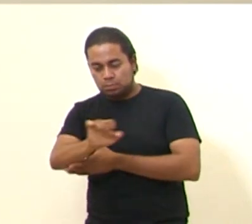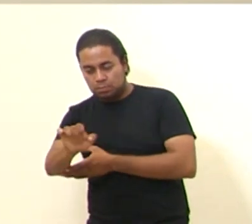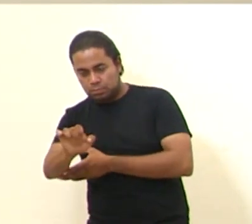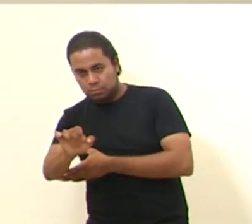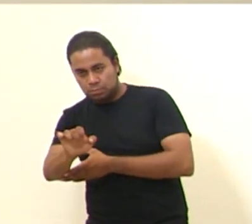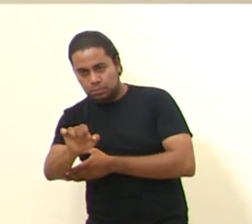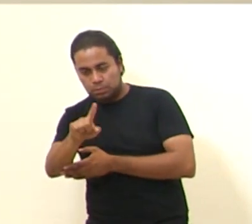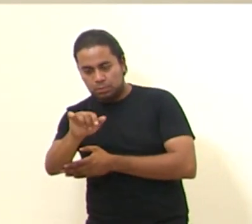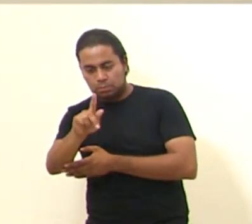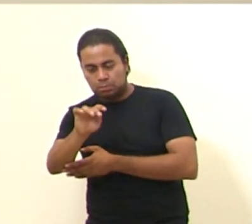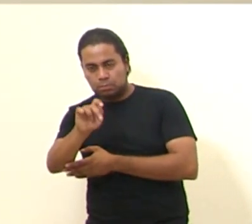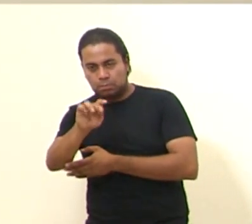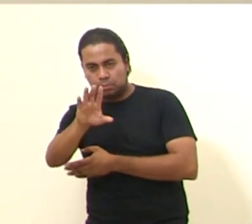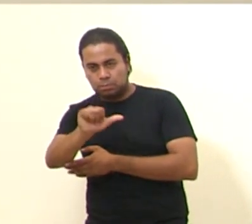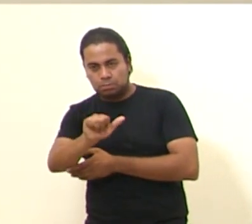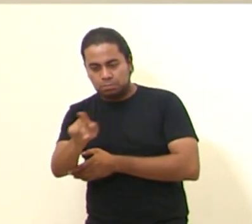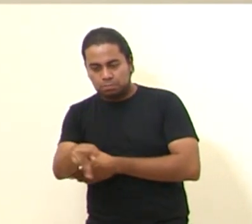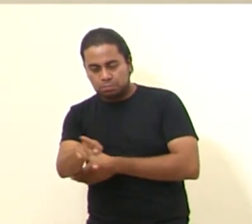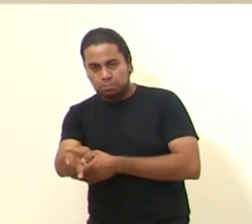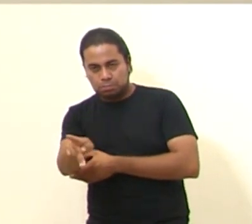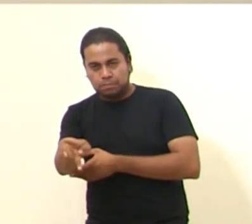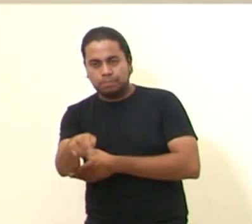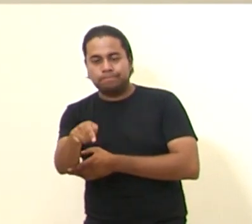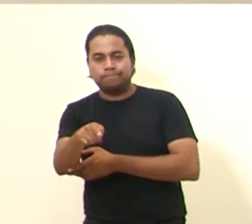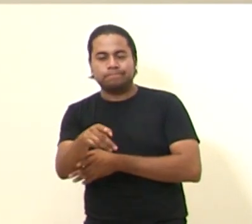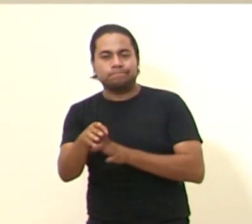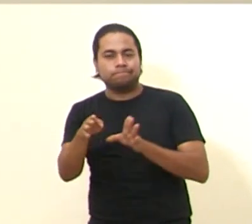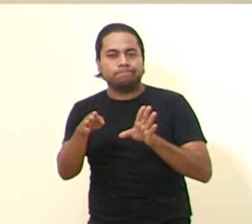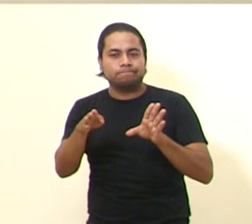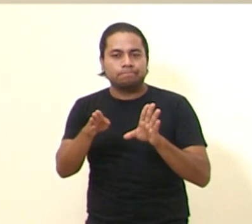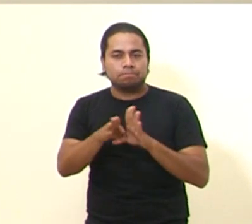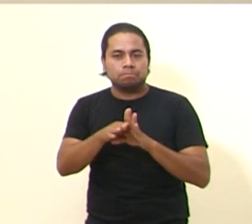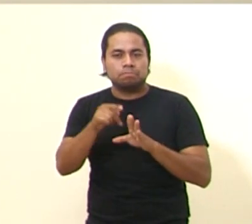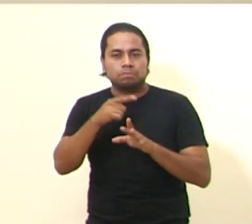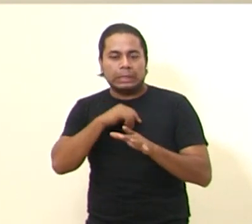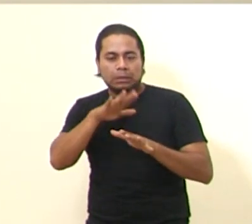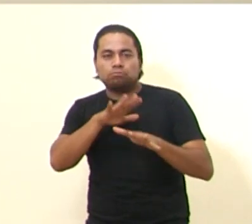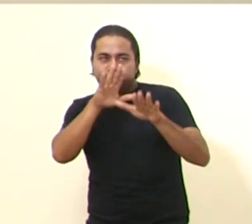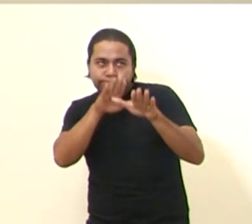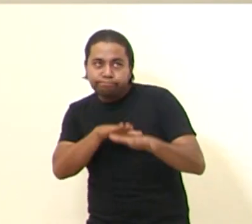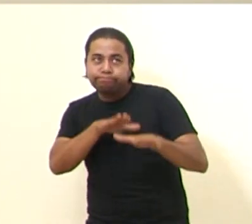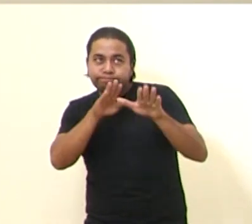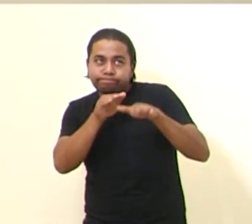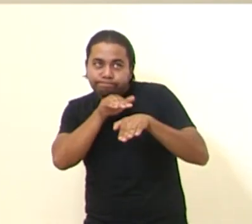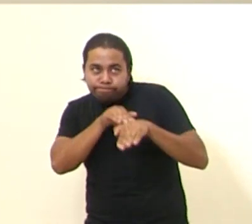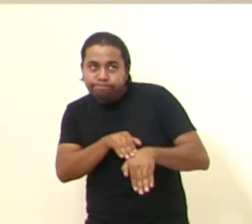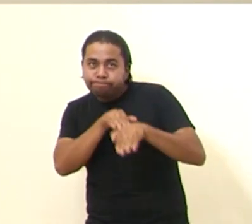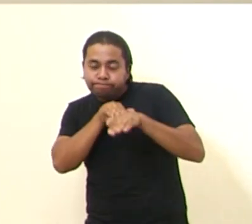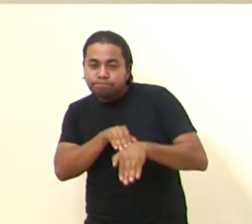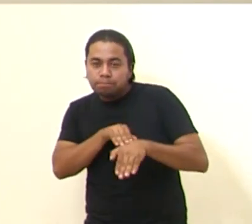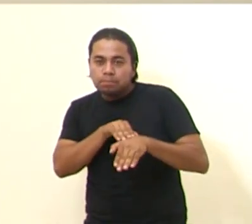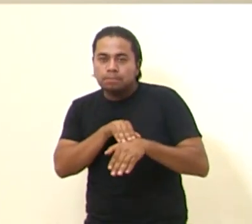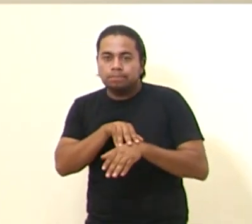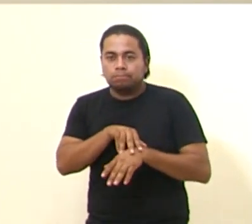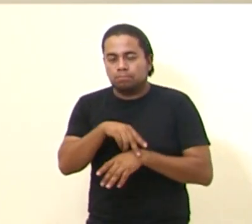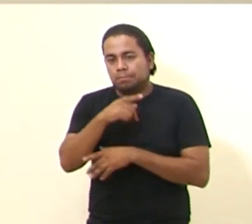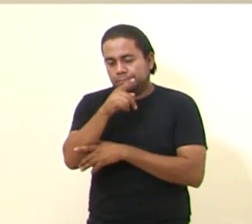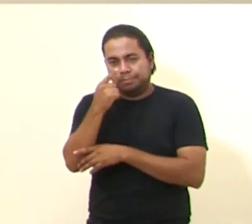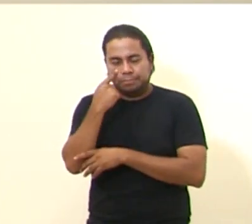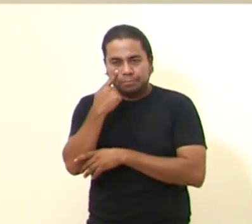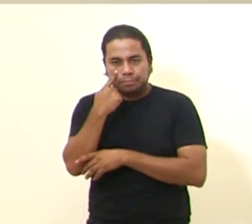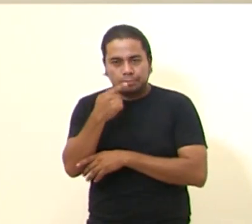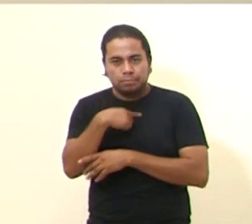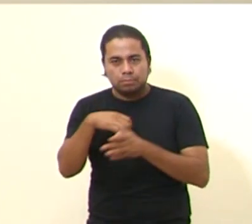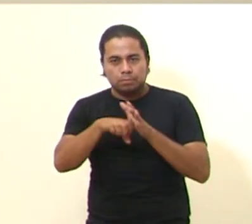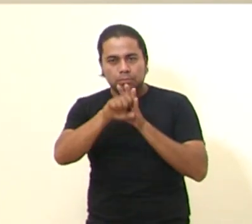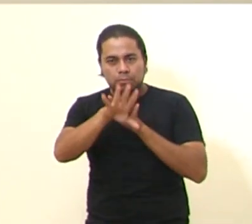territorio zapoteco, aceptando ser súbditos. Fíjense que yo no sabía que los